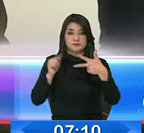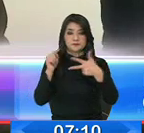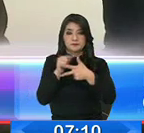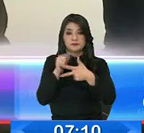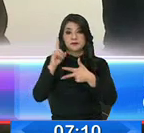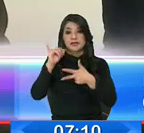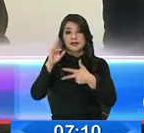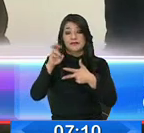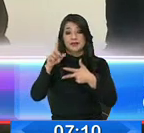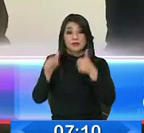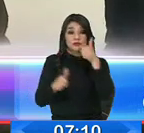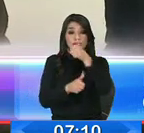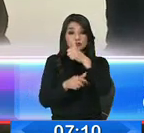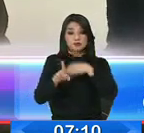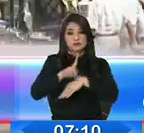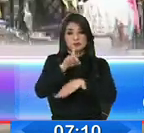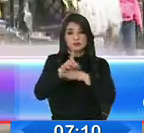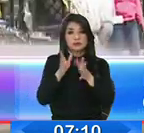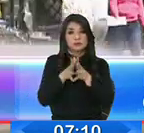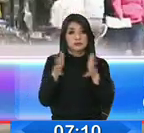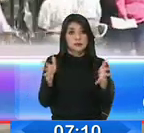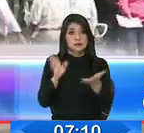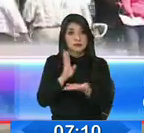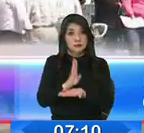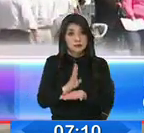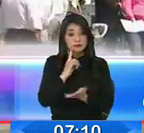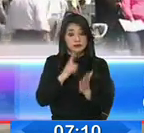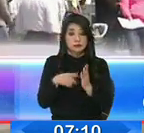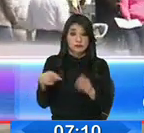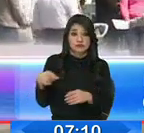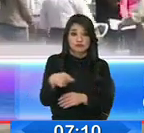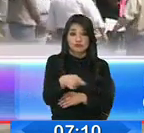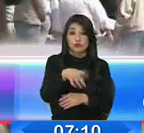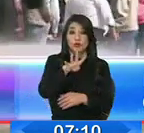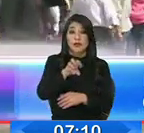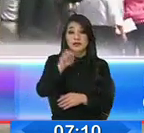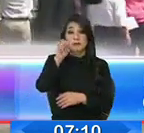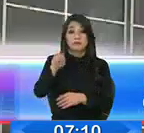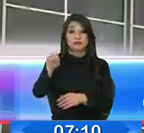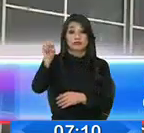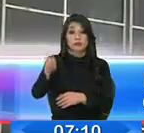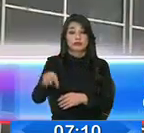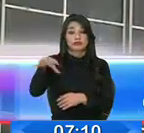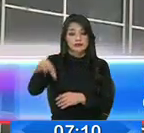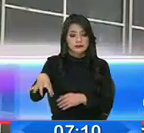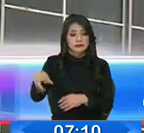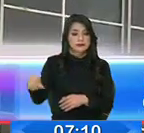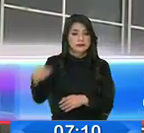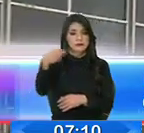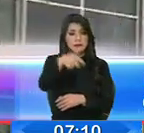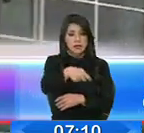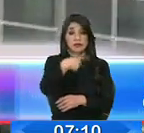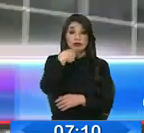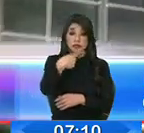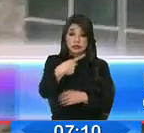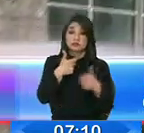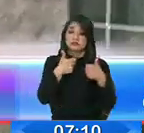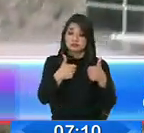Ruales, subdirector general del Seguro. Por ejemplo, de la aportación del 40% del Estado. Asegurar al menos un rendimiento